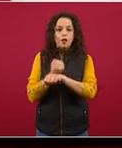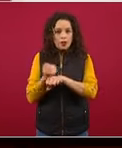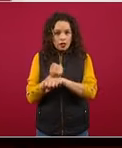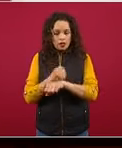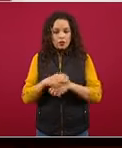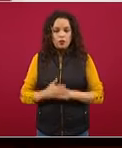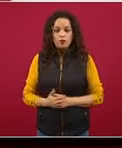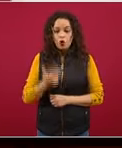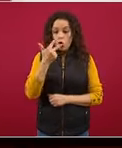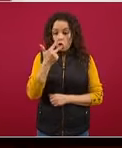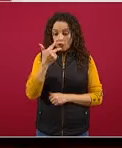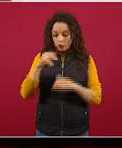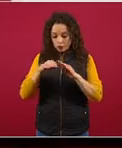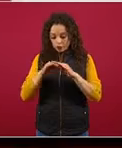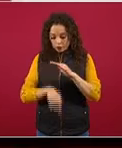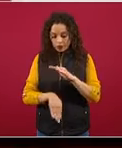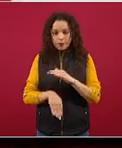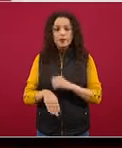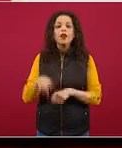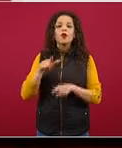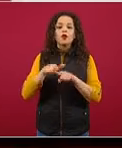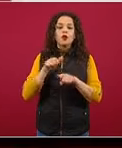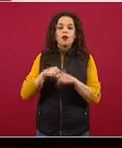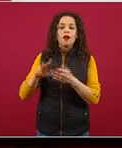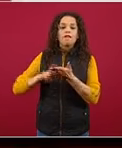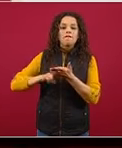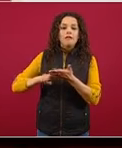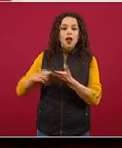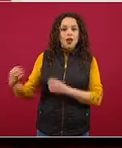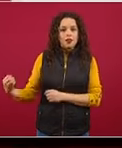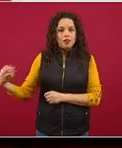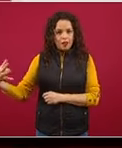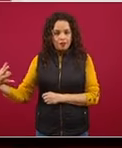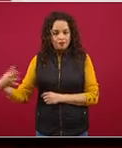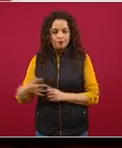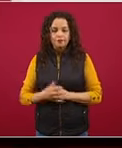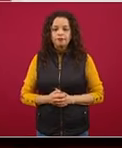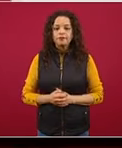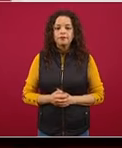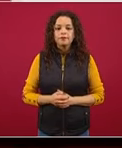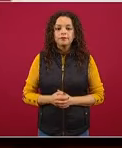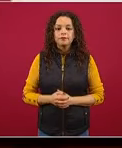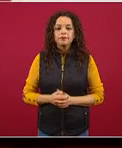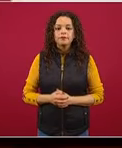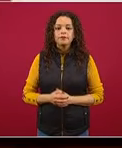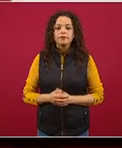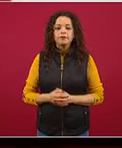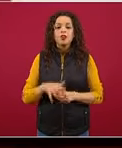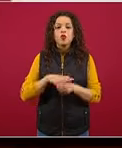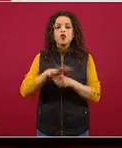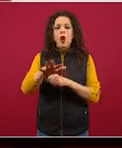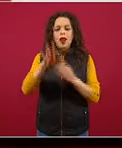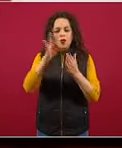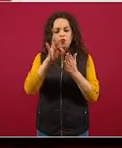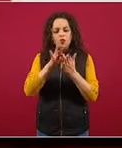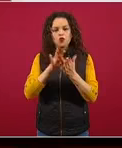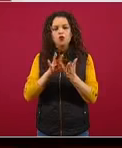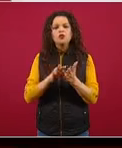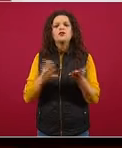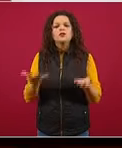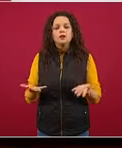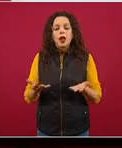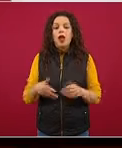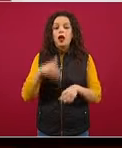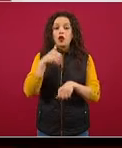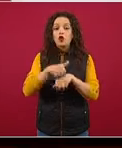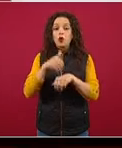De 8 para abajo el verde. Los indicadores son el número básico de